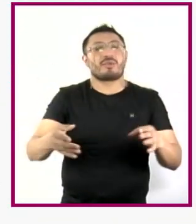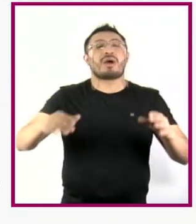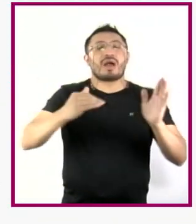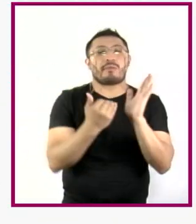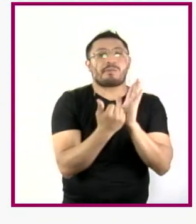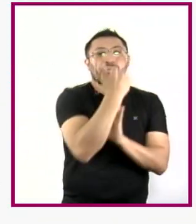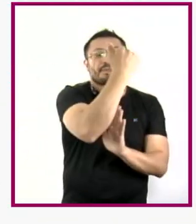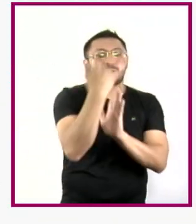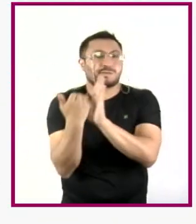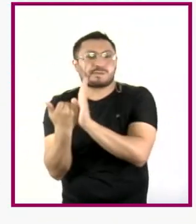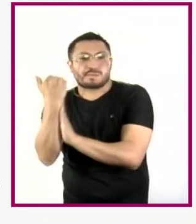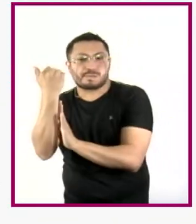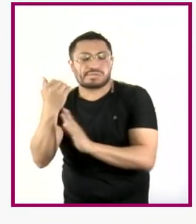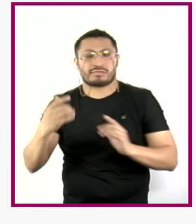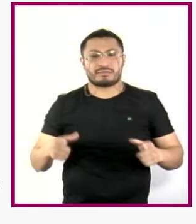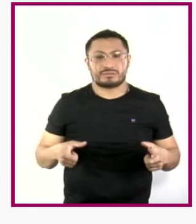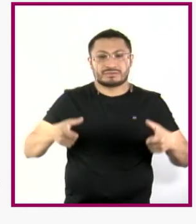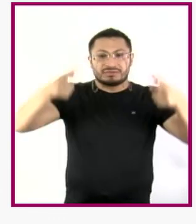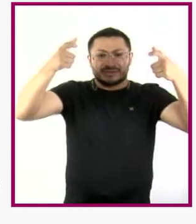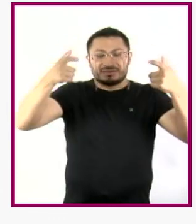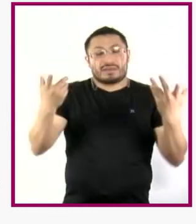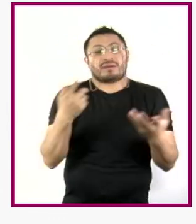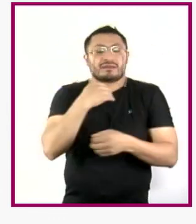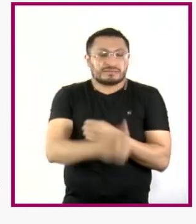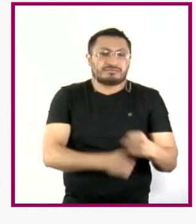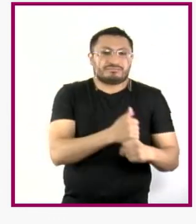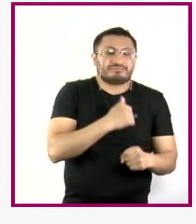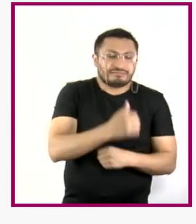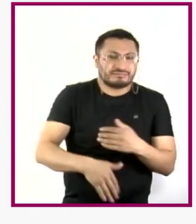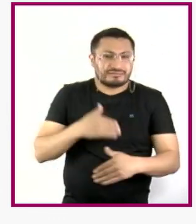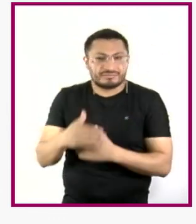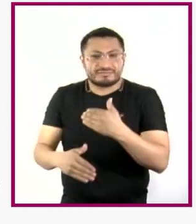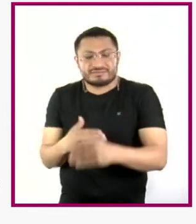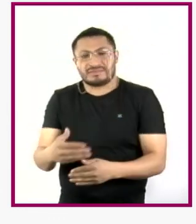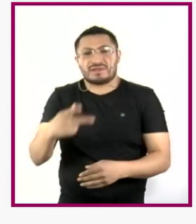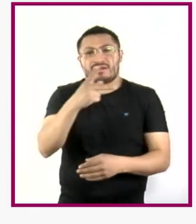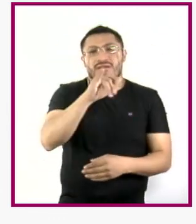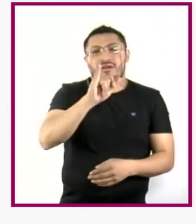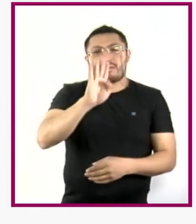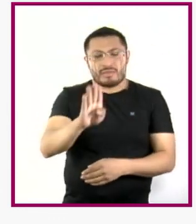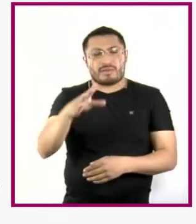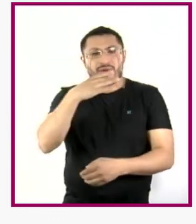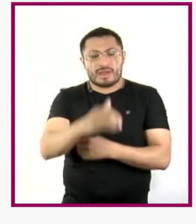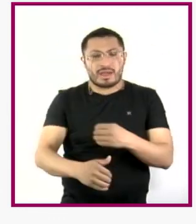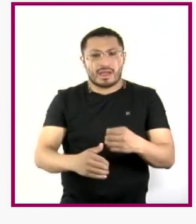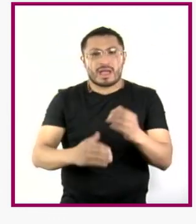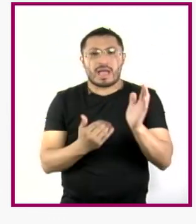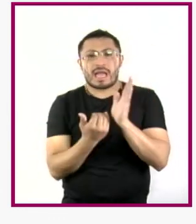de ambos conceptos, pues anualmente el Producto Interno Bruto creció en un